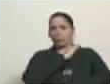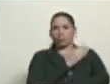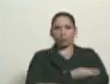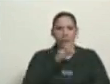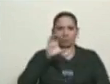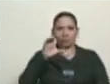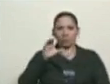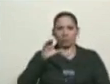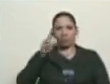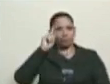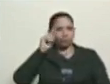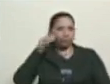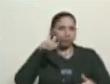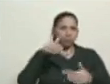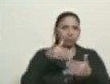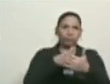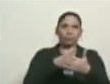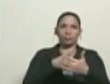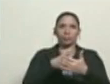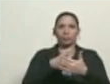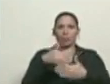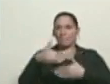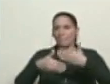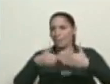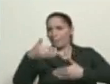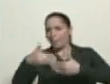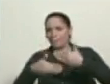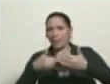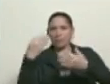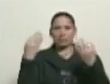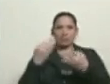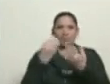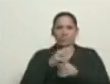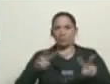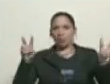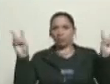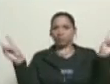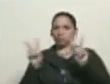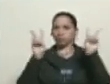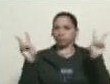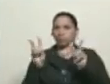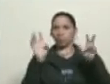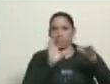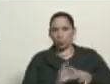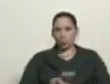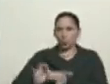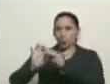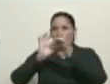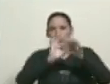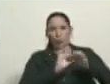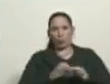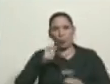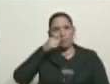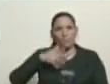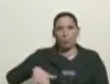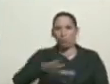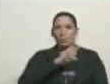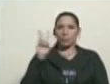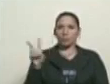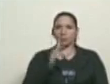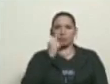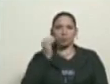adelante, rumbo siempre a la paz, a la victoria y a la unión de todos los venezolanos y las